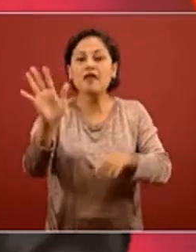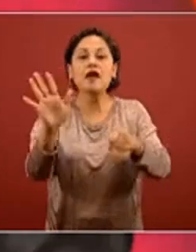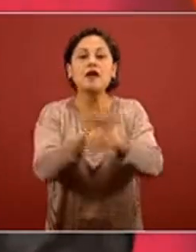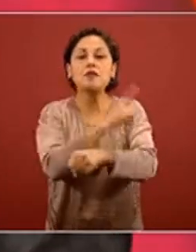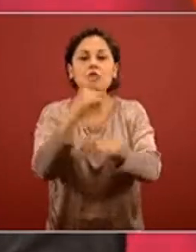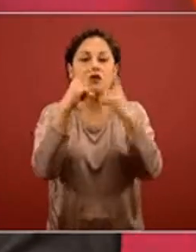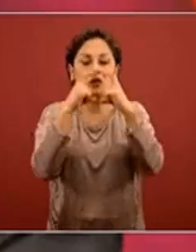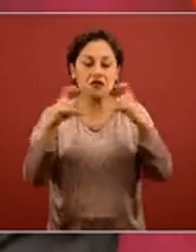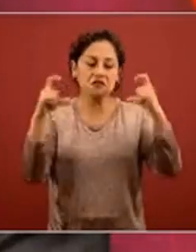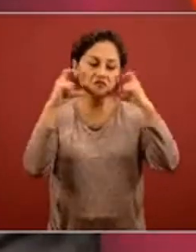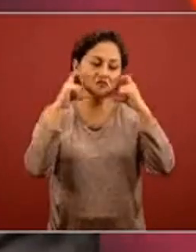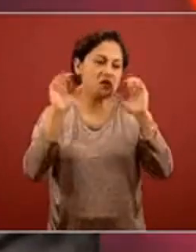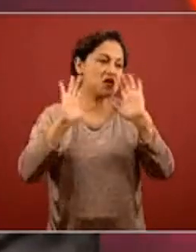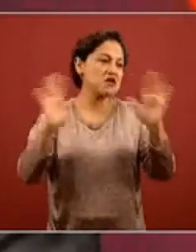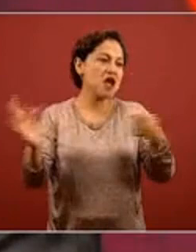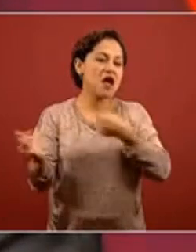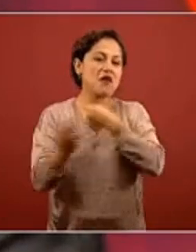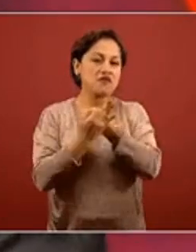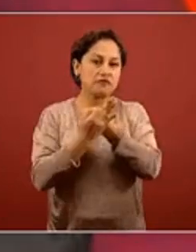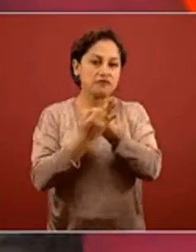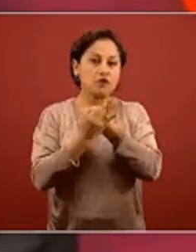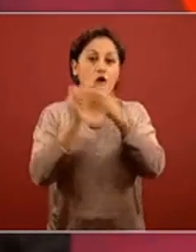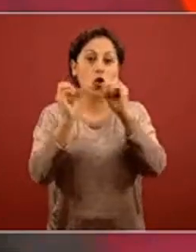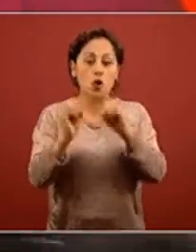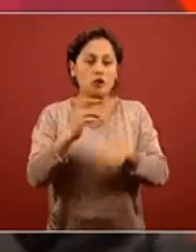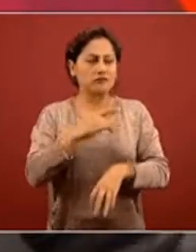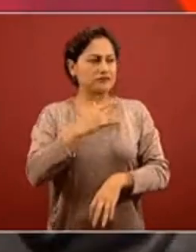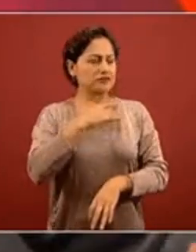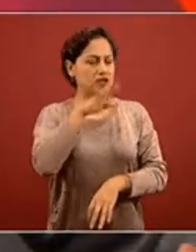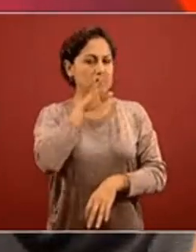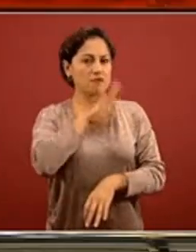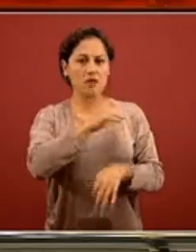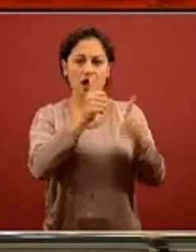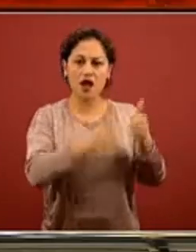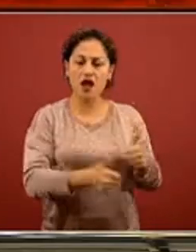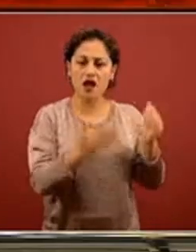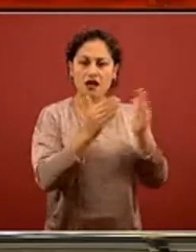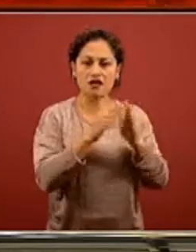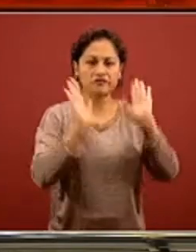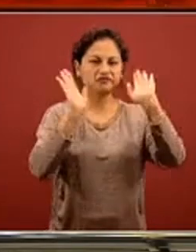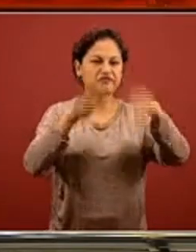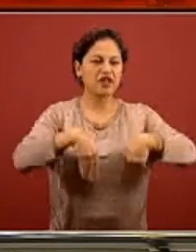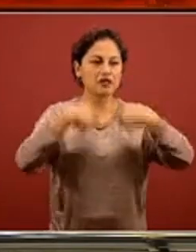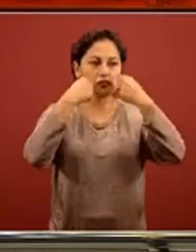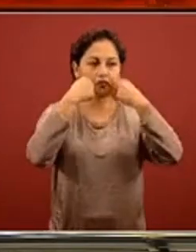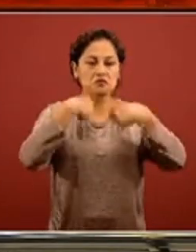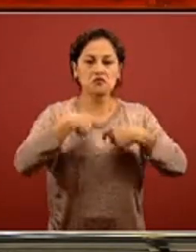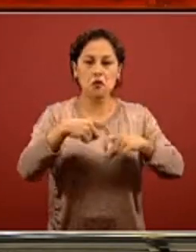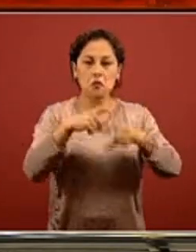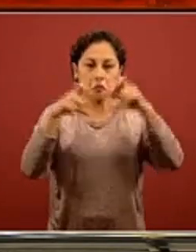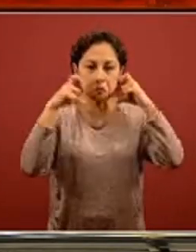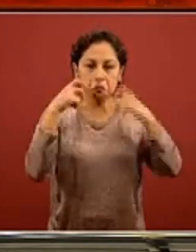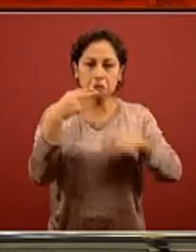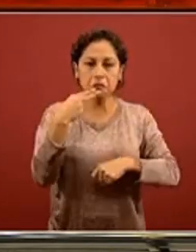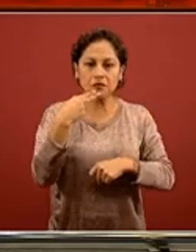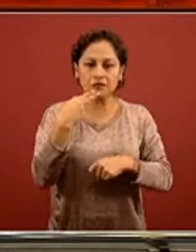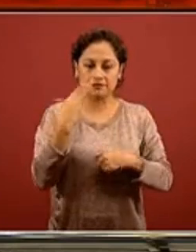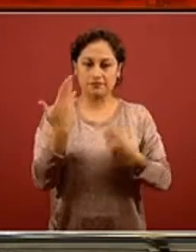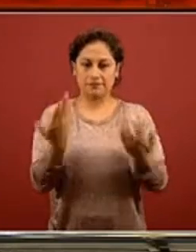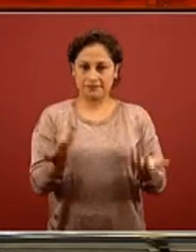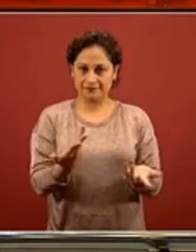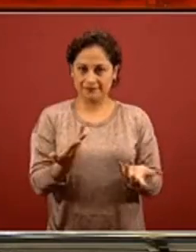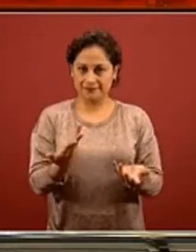en casa si se tienen síntomas, el guardar una sana distancia, etcétera, etcétera. Entonces, si eso